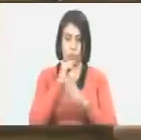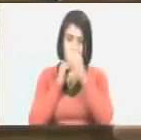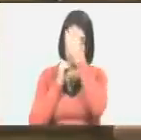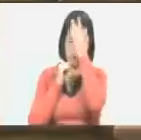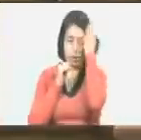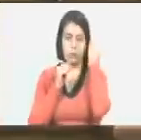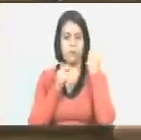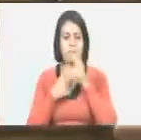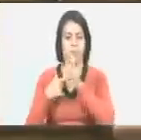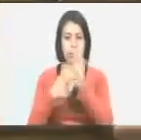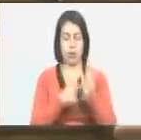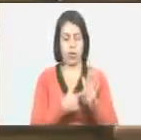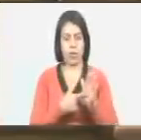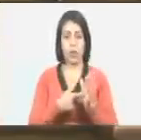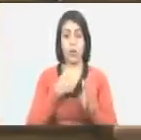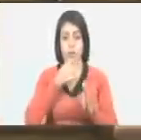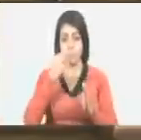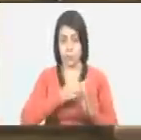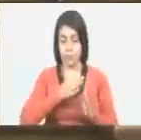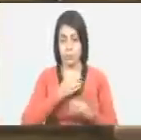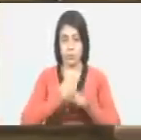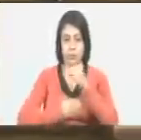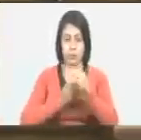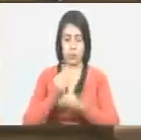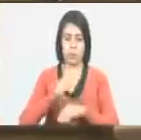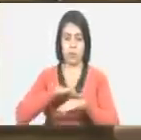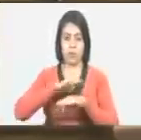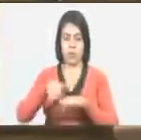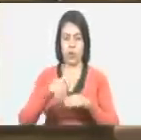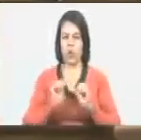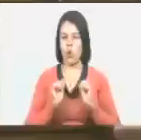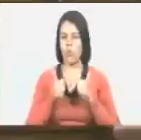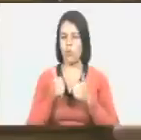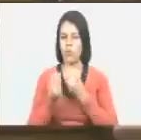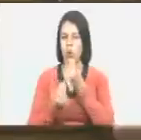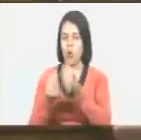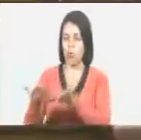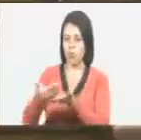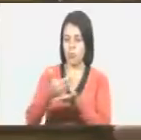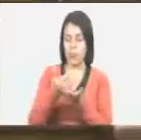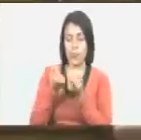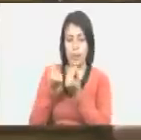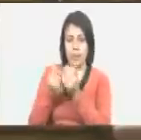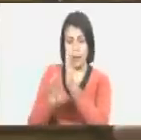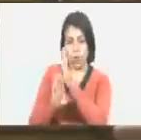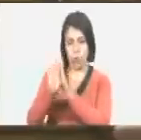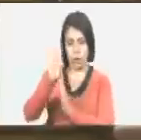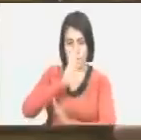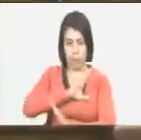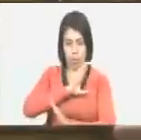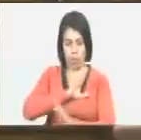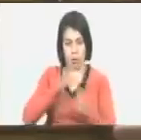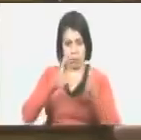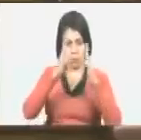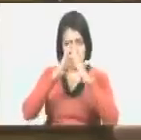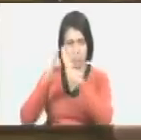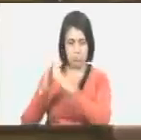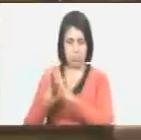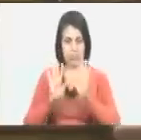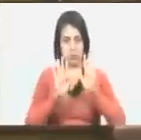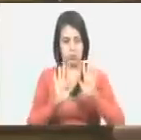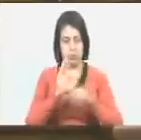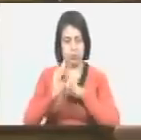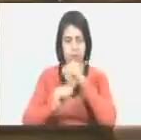se demuestre suficiente y fehacientemente el origen lícito de dicho incremento patrimonial. 10.